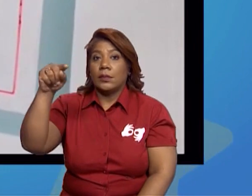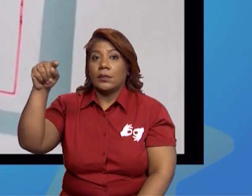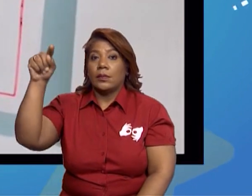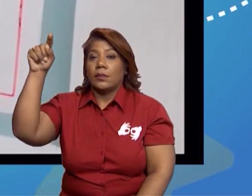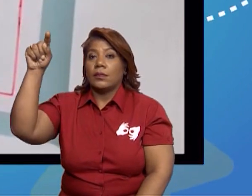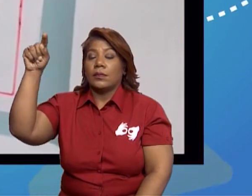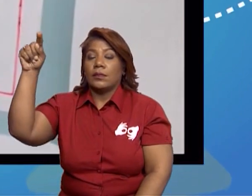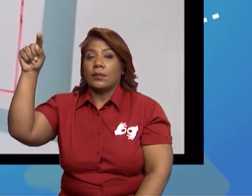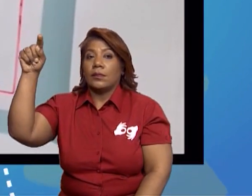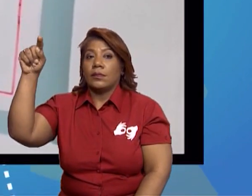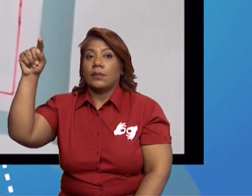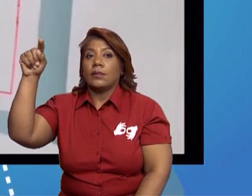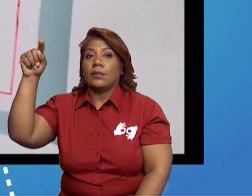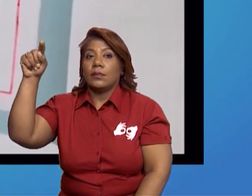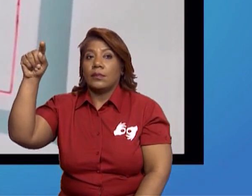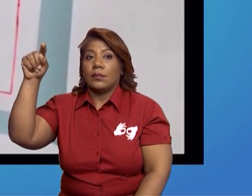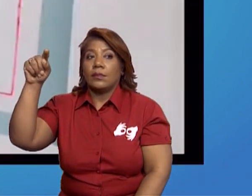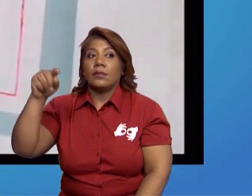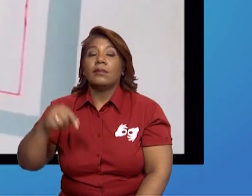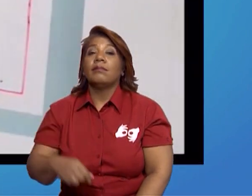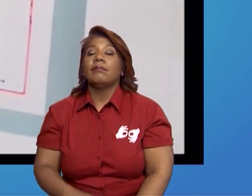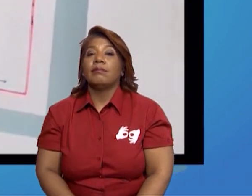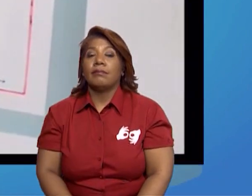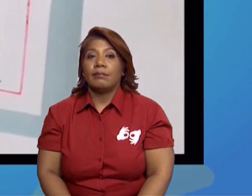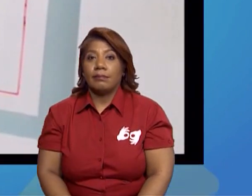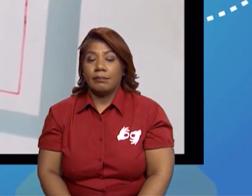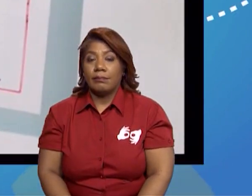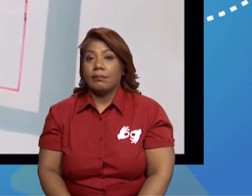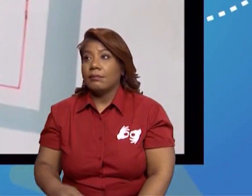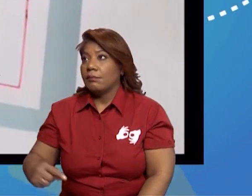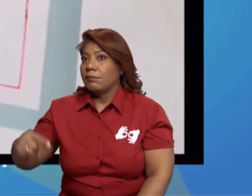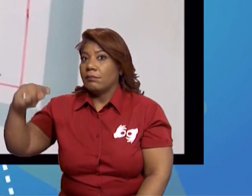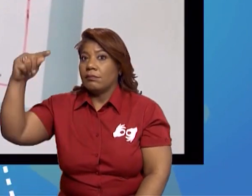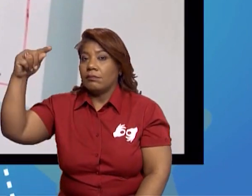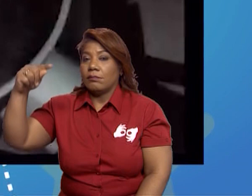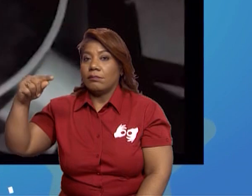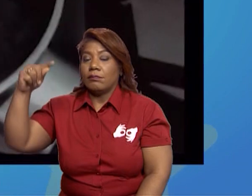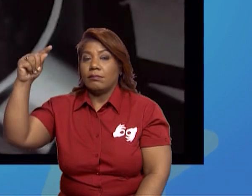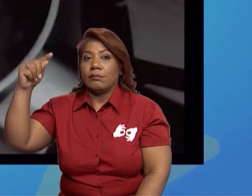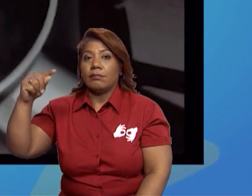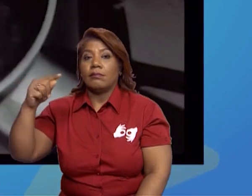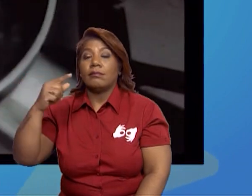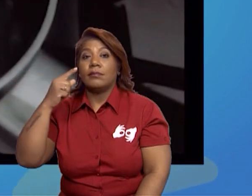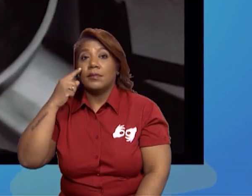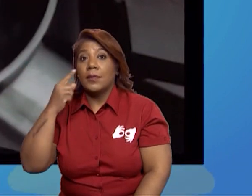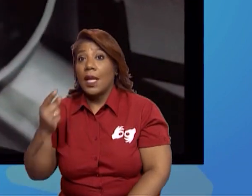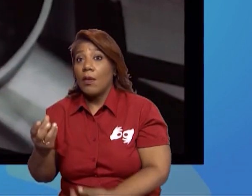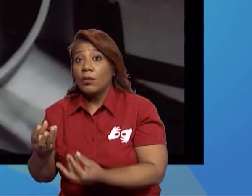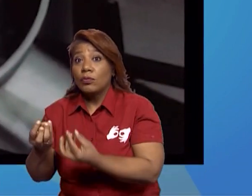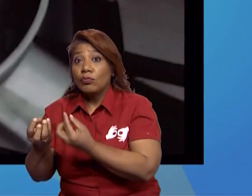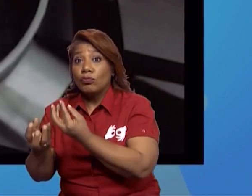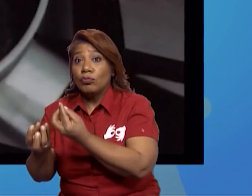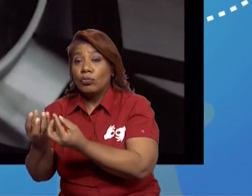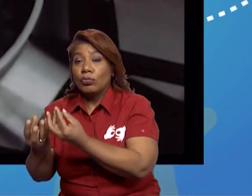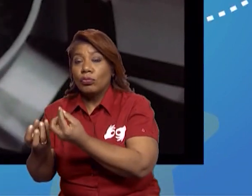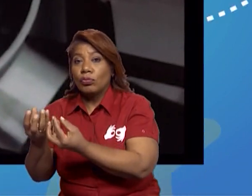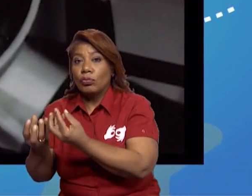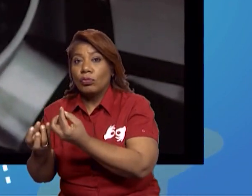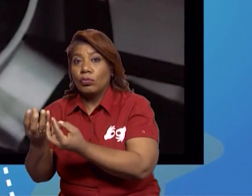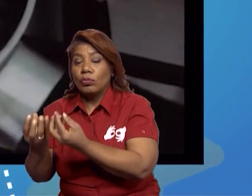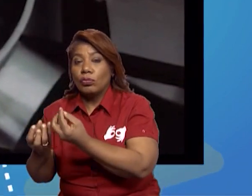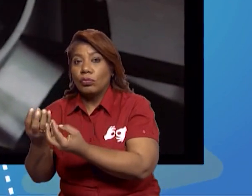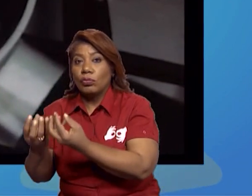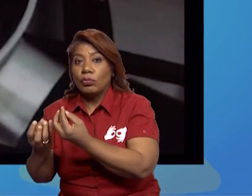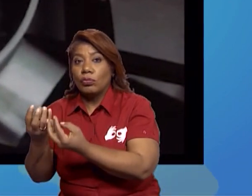grados centígrados. A esta temperatura empezará la ebullición. Hierve y se mantiene constante, o